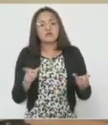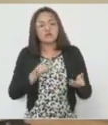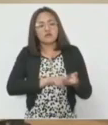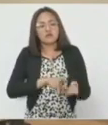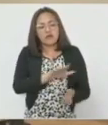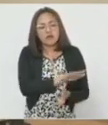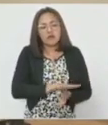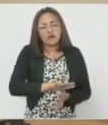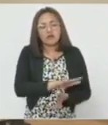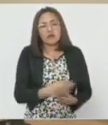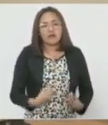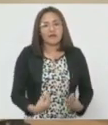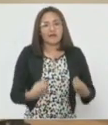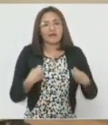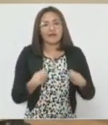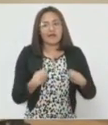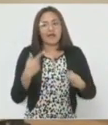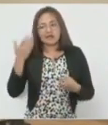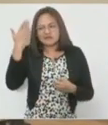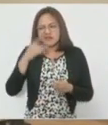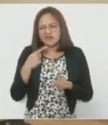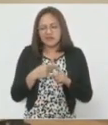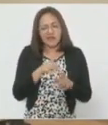la vida criminal